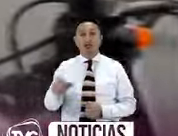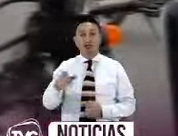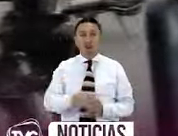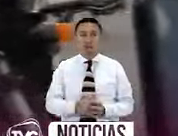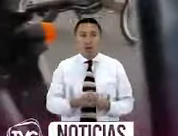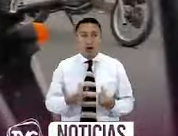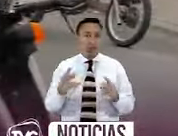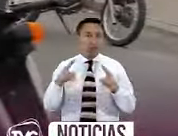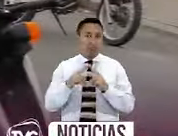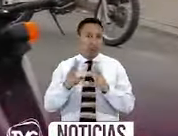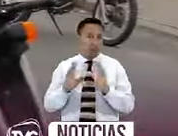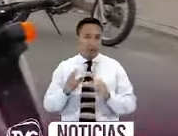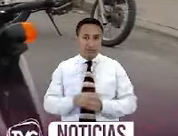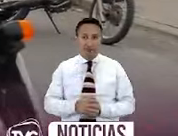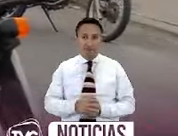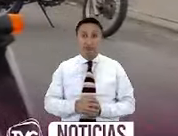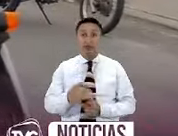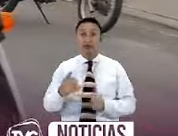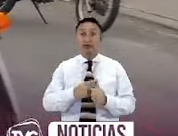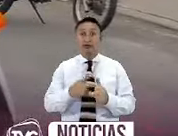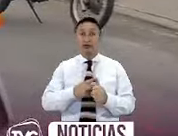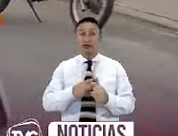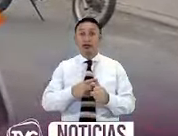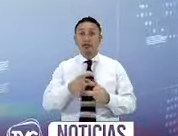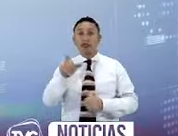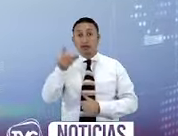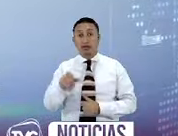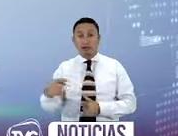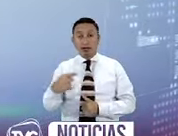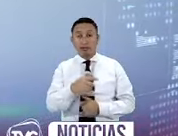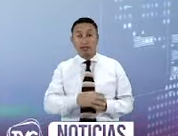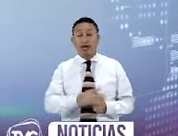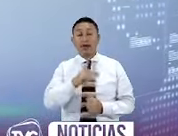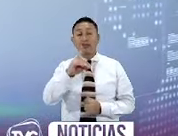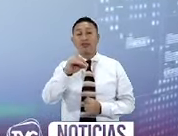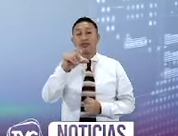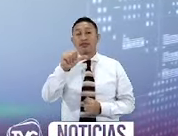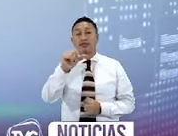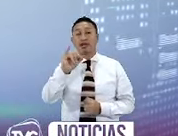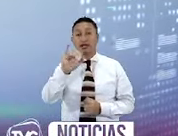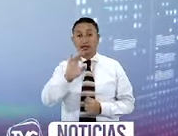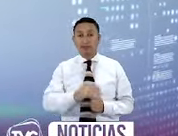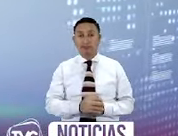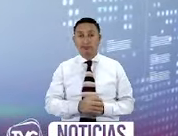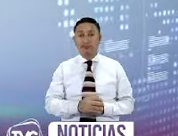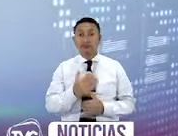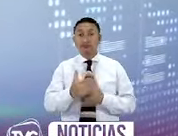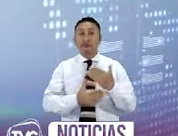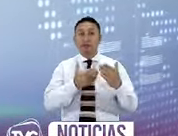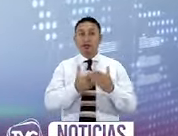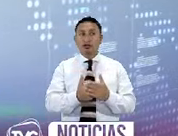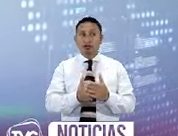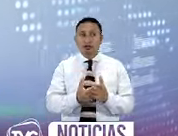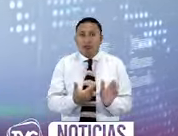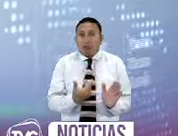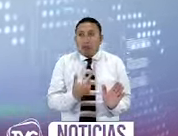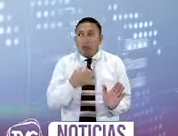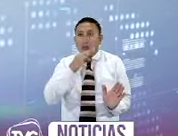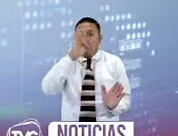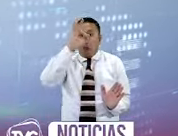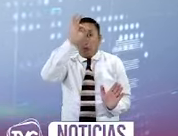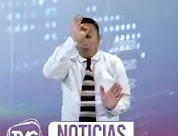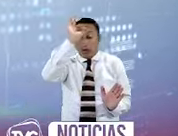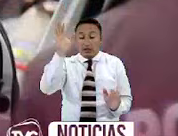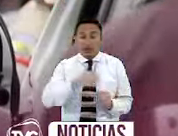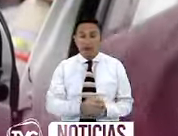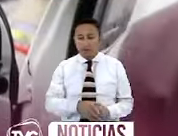desconocidos primero cruzaron palabras con Dani Daniel Montoya Morán y luego, por causas que están por determinar, acabaron